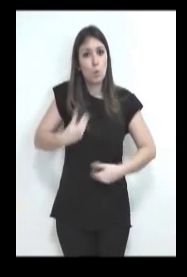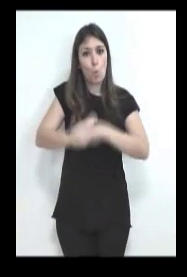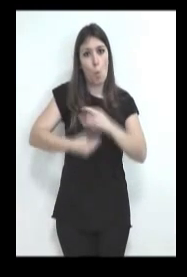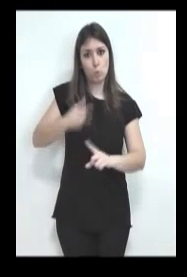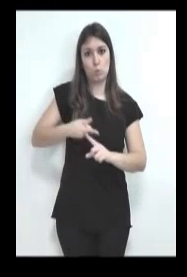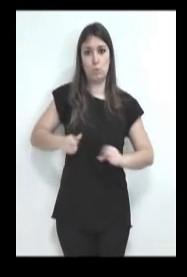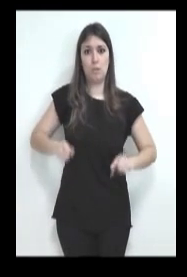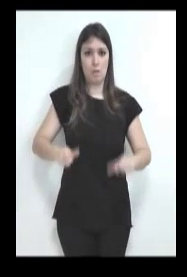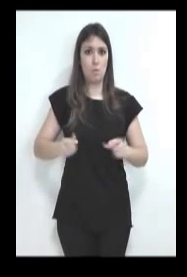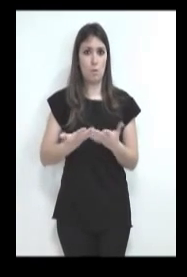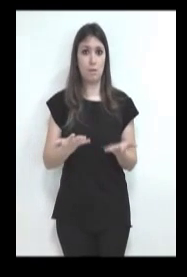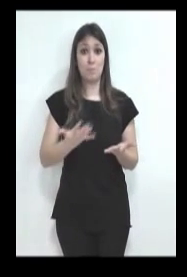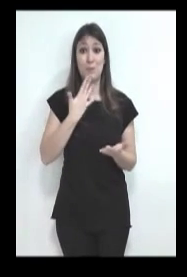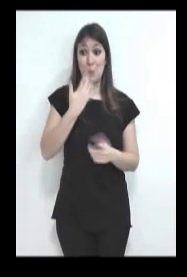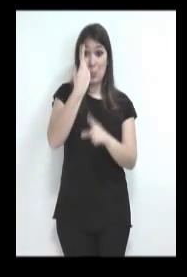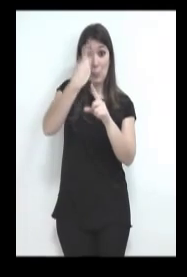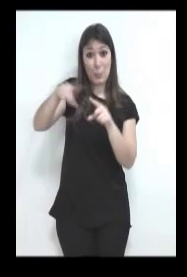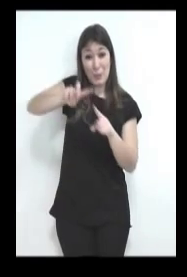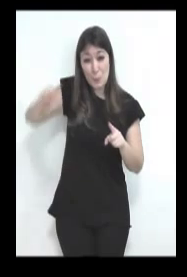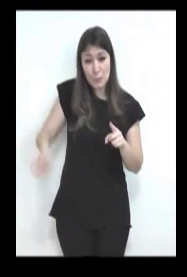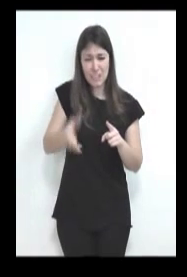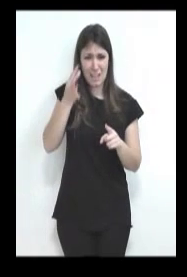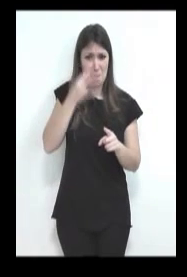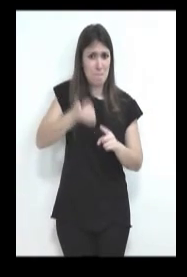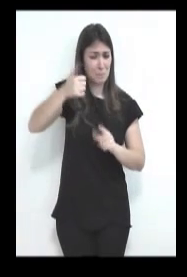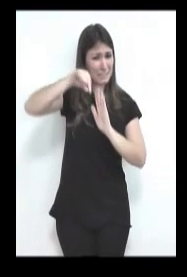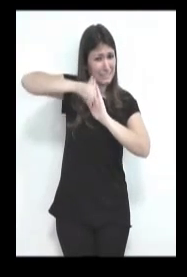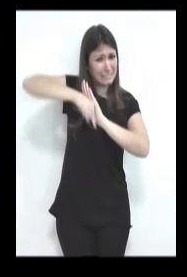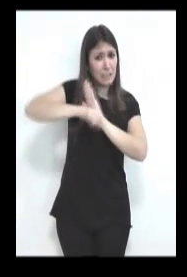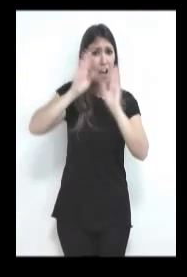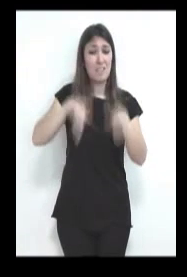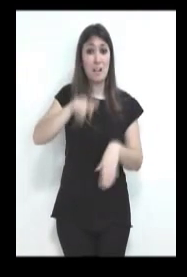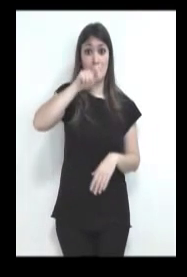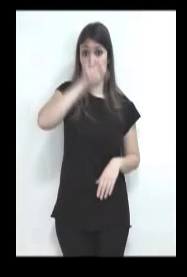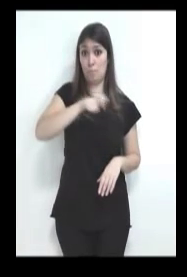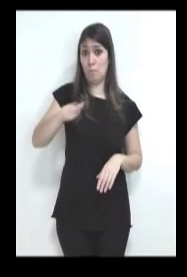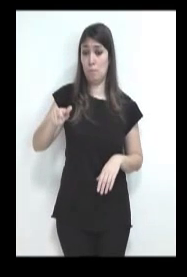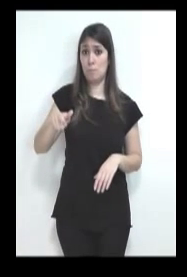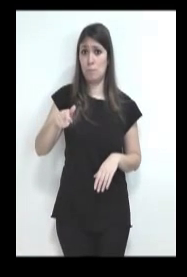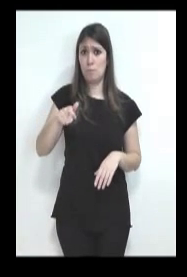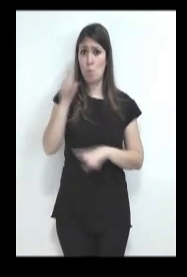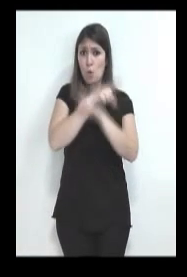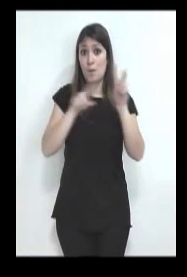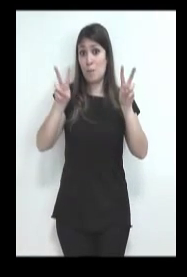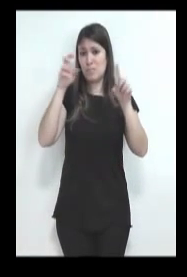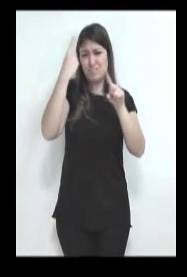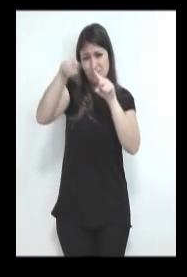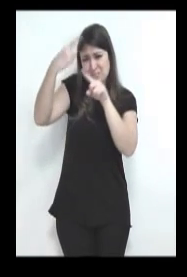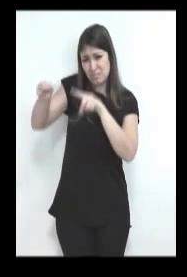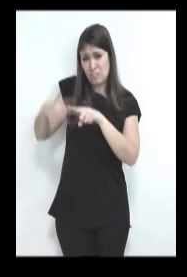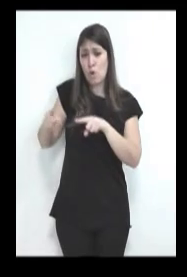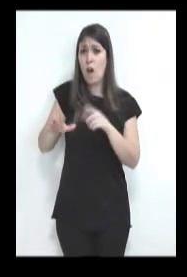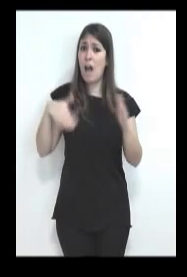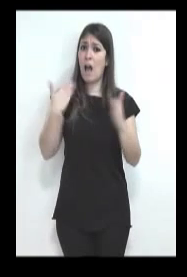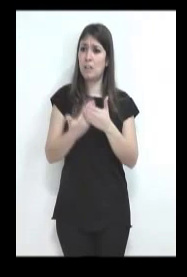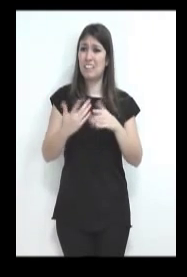funcional es enorme. La cantidad de personas con diferentes problemas y en muchos casos